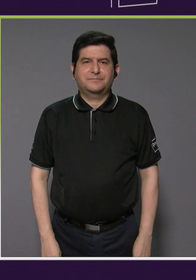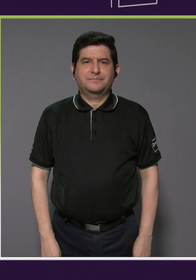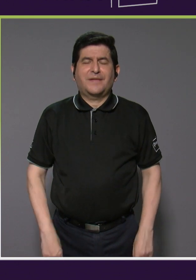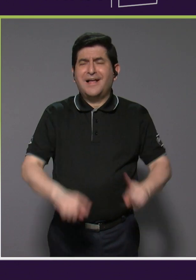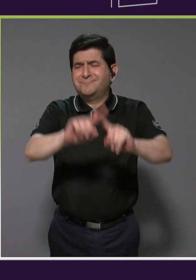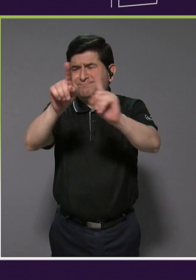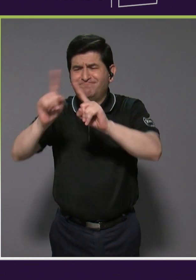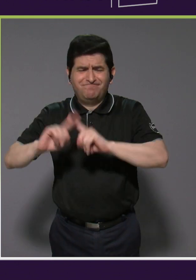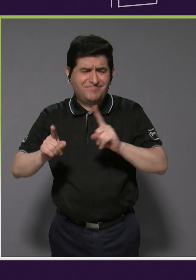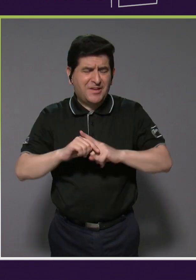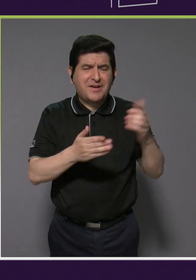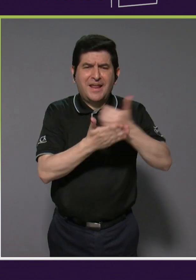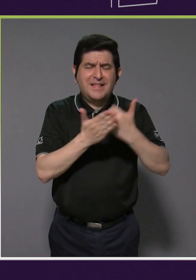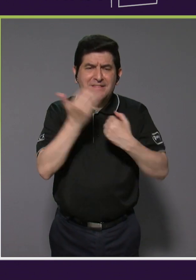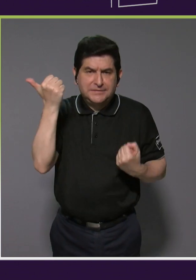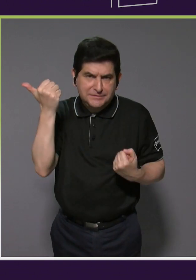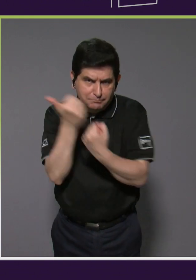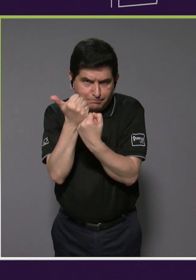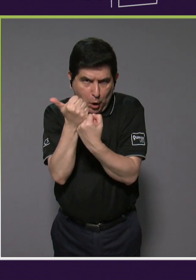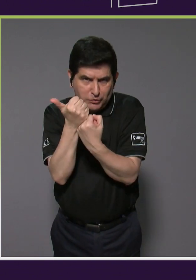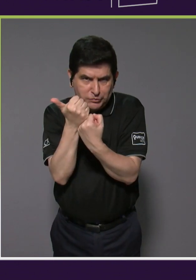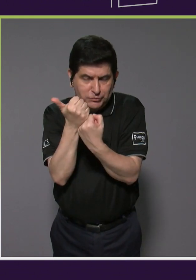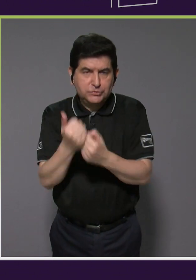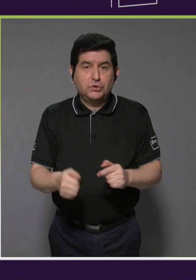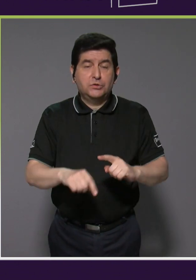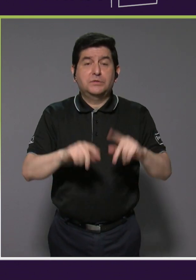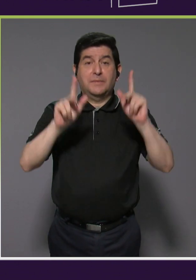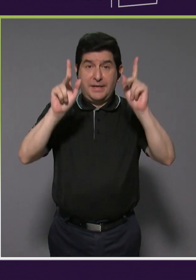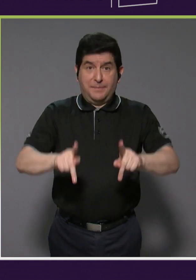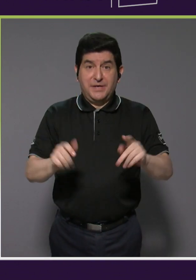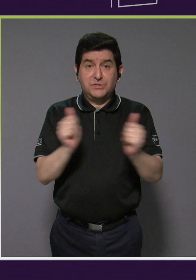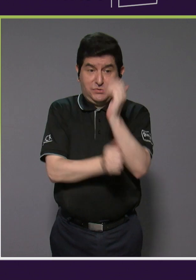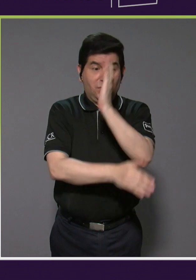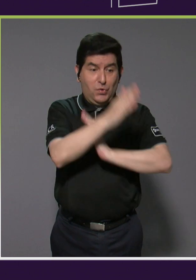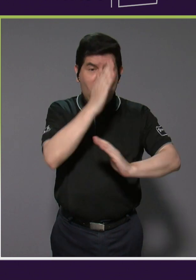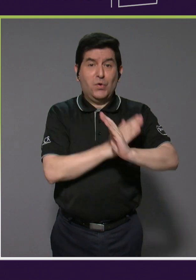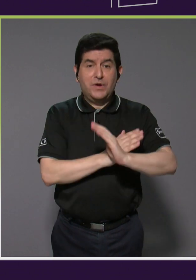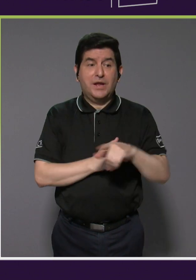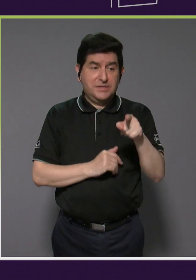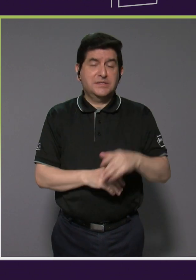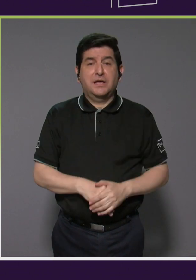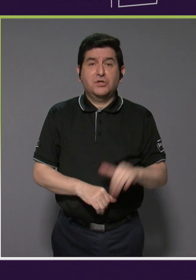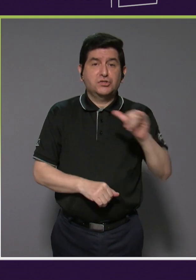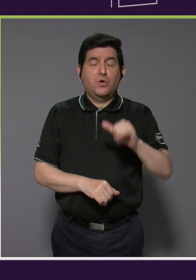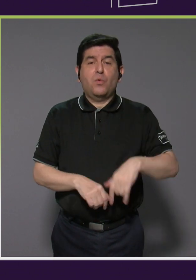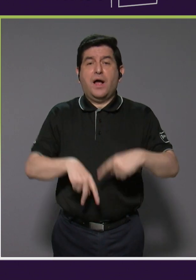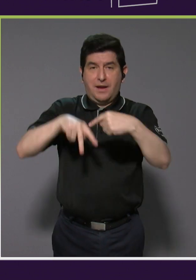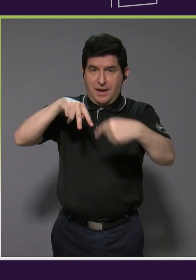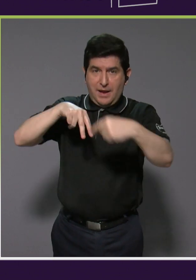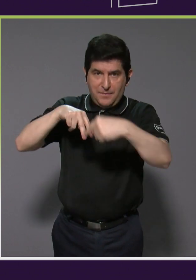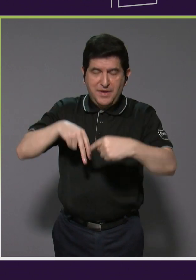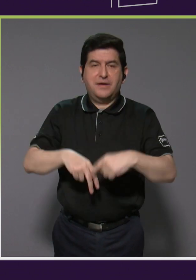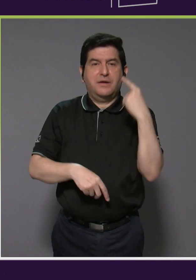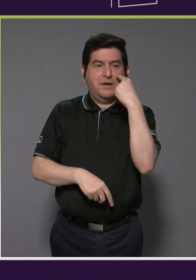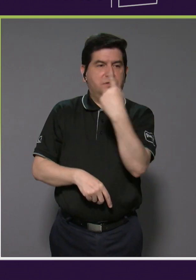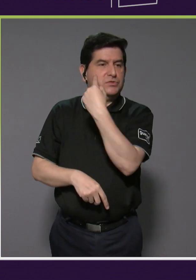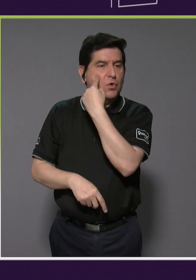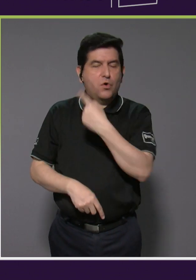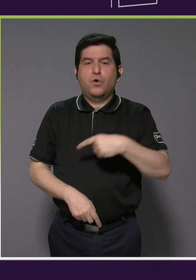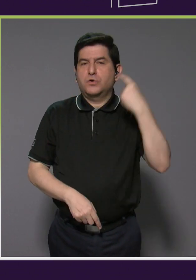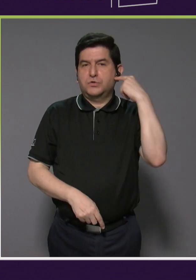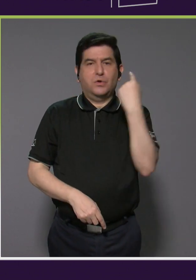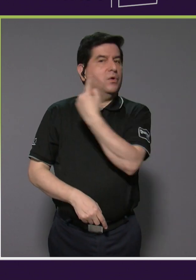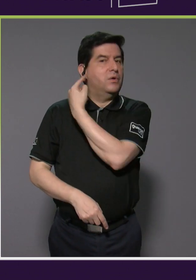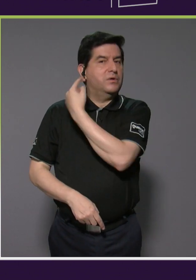una serie de recursos de apoyo que son para muchas personas con discapacidad, sus piernas, sus ojos, sus